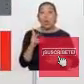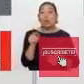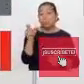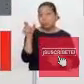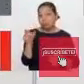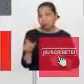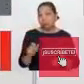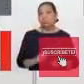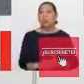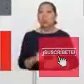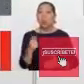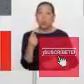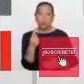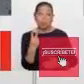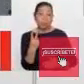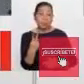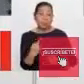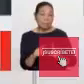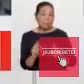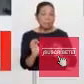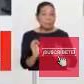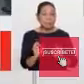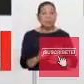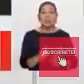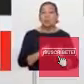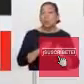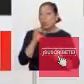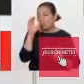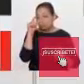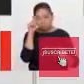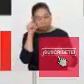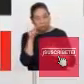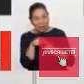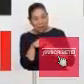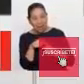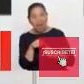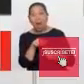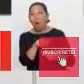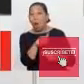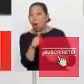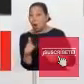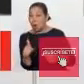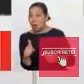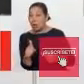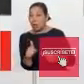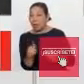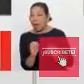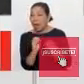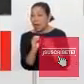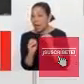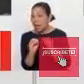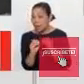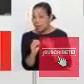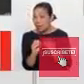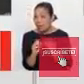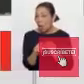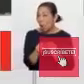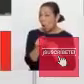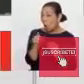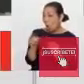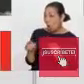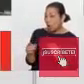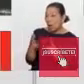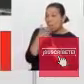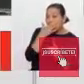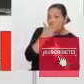que, uno o dos delincuentes que fijan una víctima, un objetivo. Después hay otros delincuentes que hacen el reglaje, otros delincuentes que hacen el